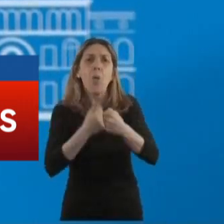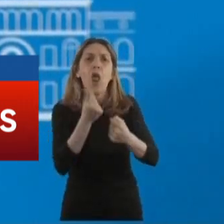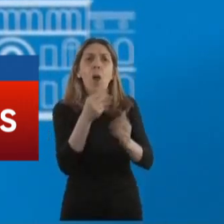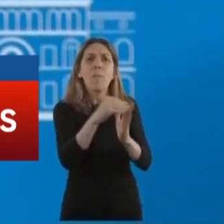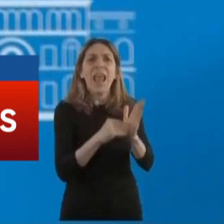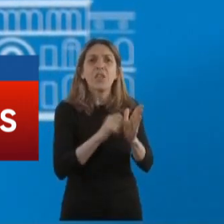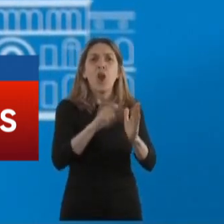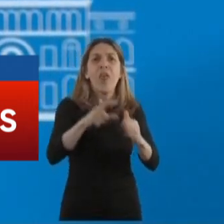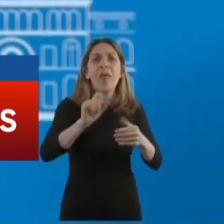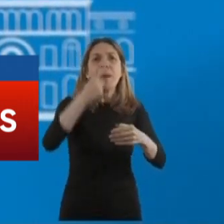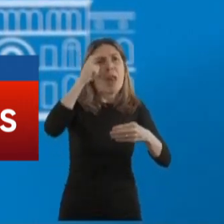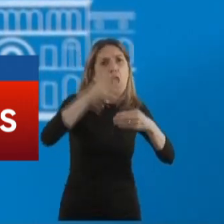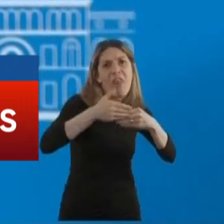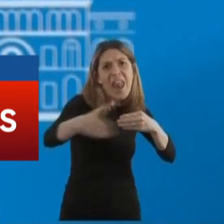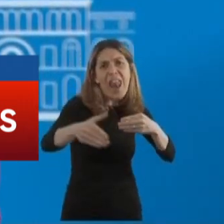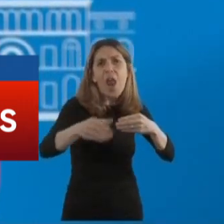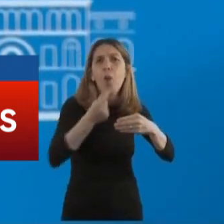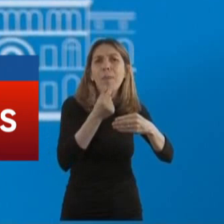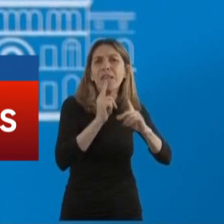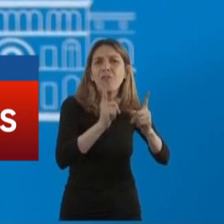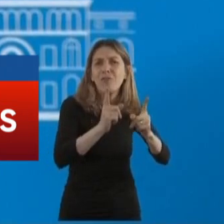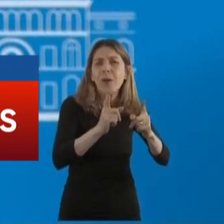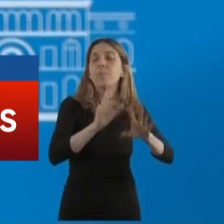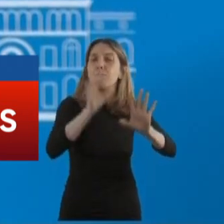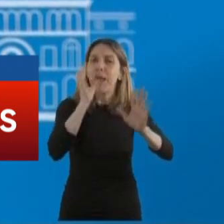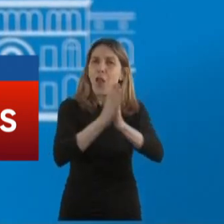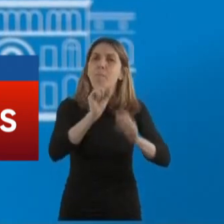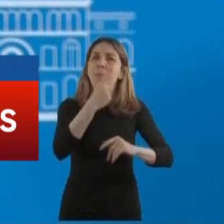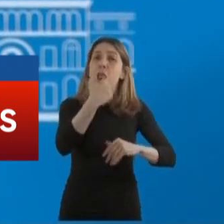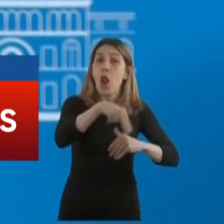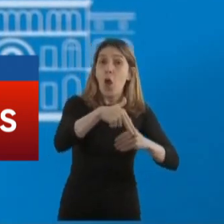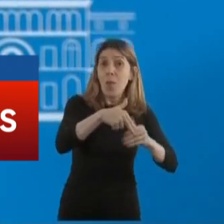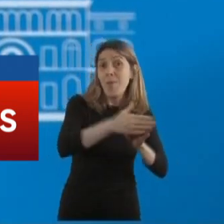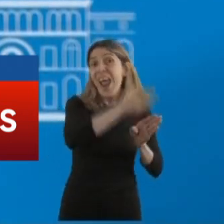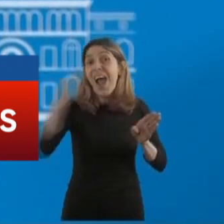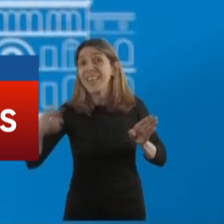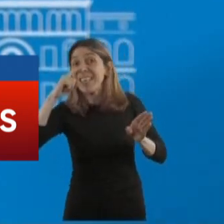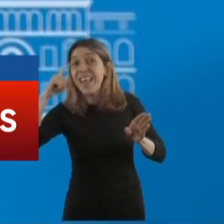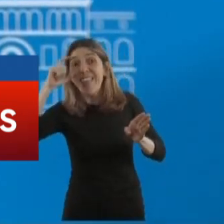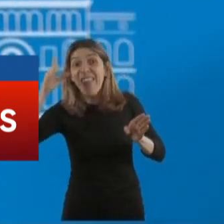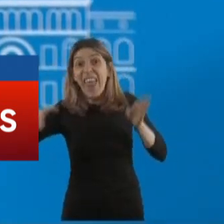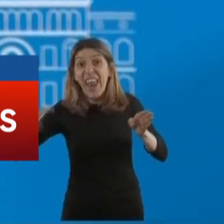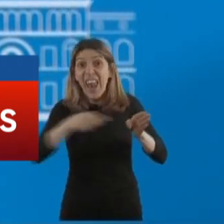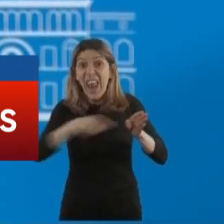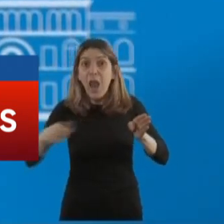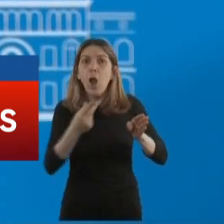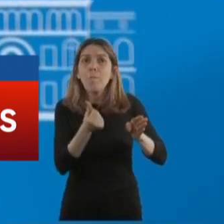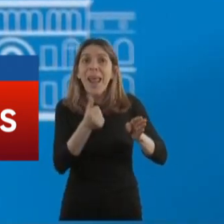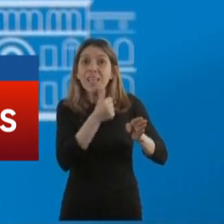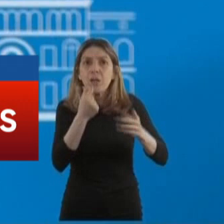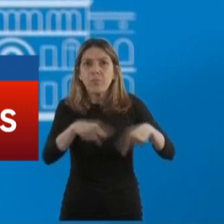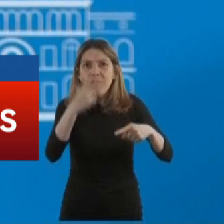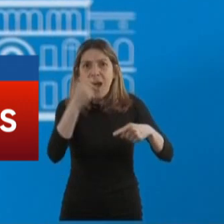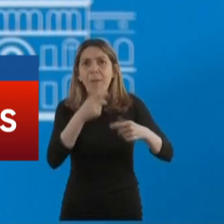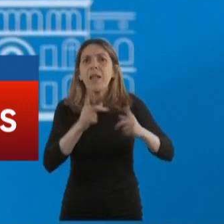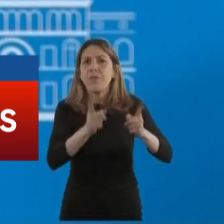1 de enero y sostenerlos hasta el, desde el 1 de noviembre y sostenerlos hasta el 7 de enero en el marco de este trabajo y de